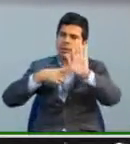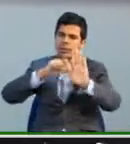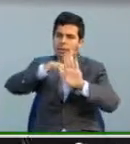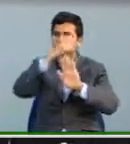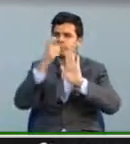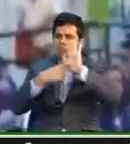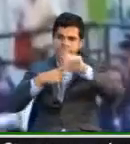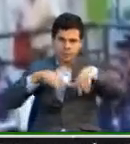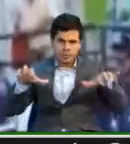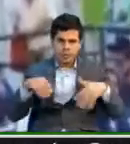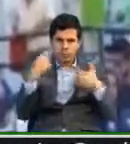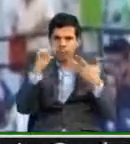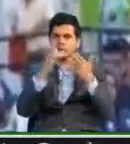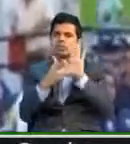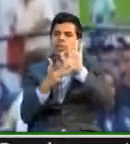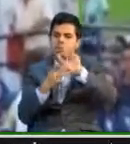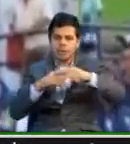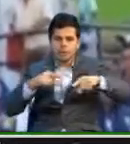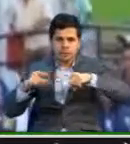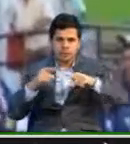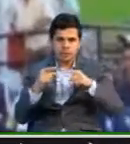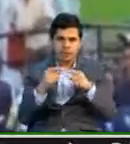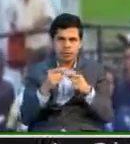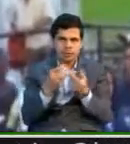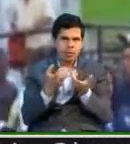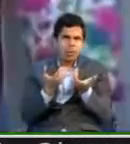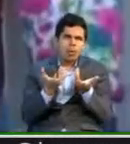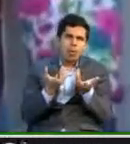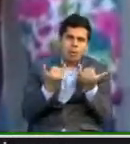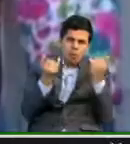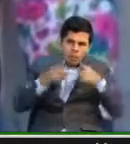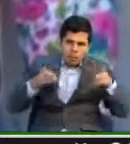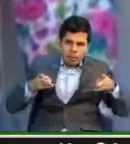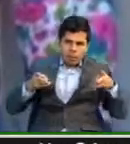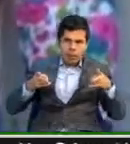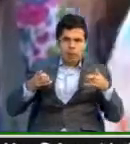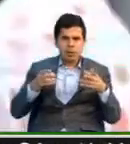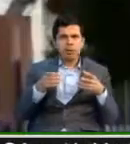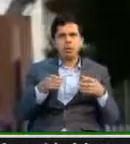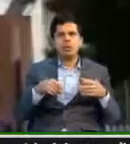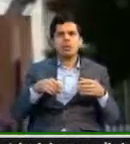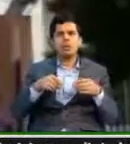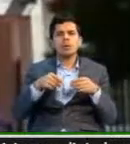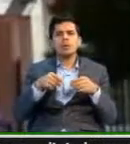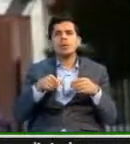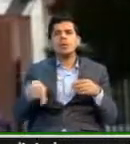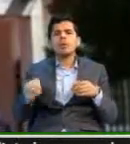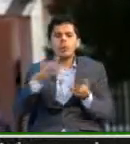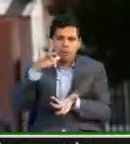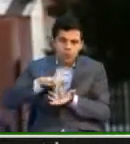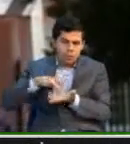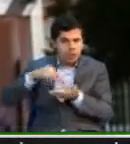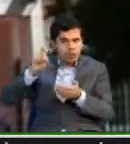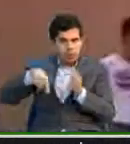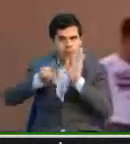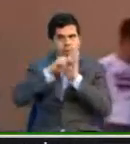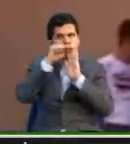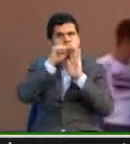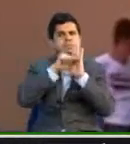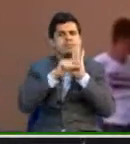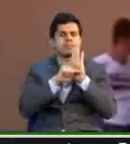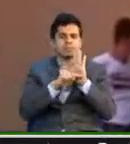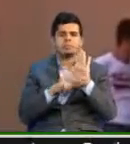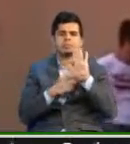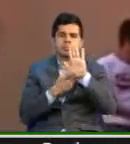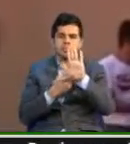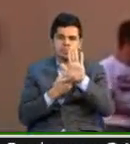la EPS realmente no va a cumplir con los ciudadanos, pues debe irse de la ciudad. Sin embargo, pues hemos visto algunos